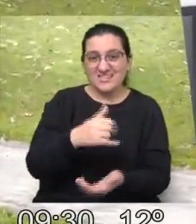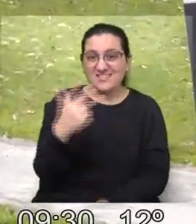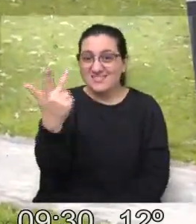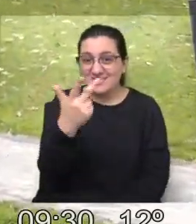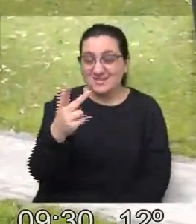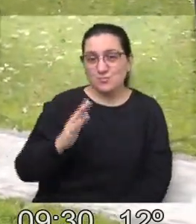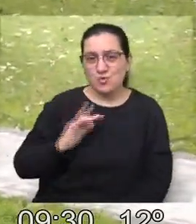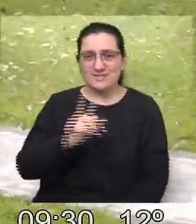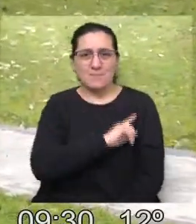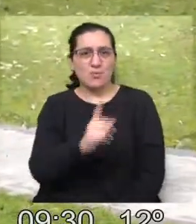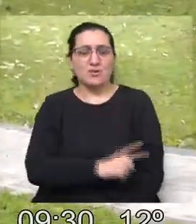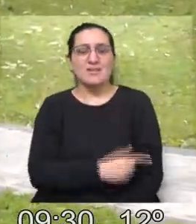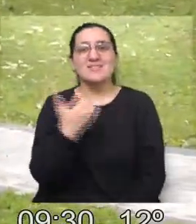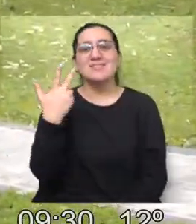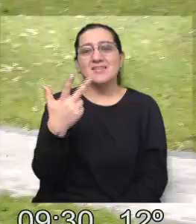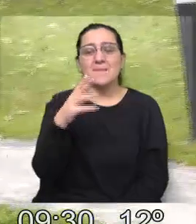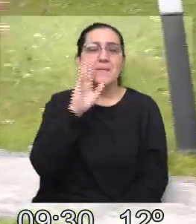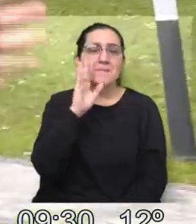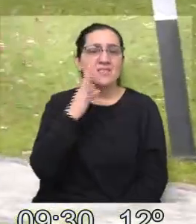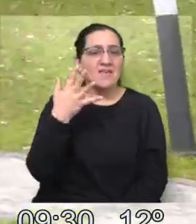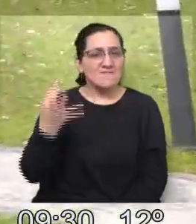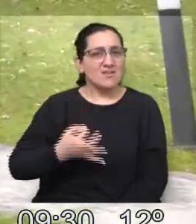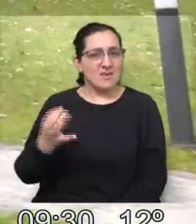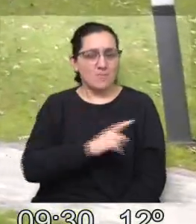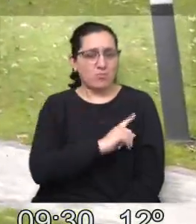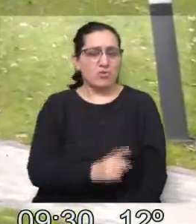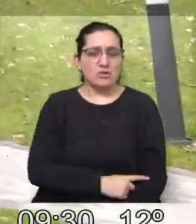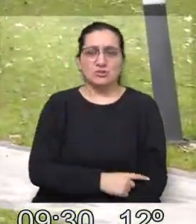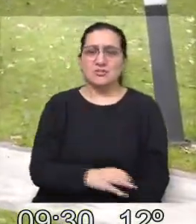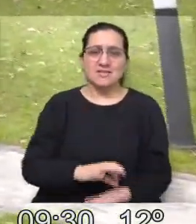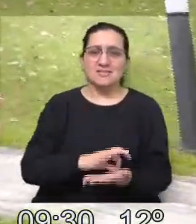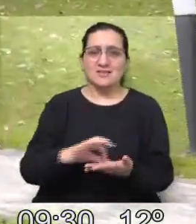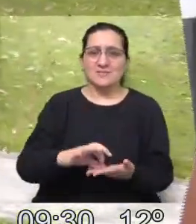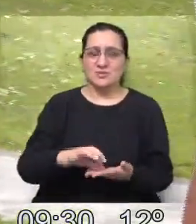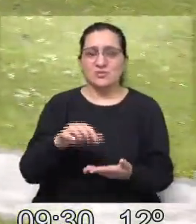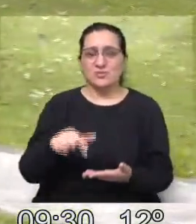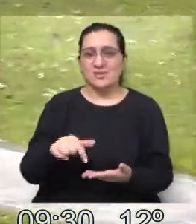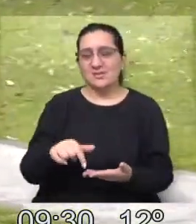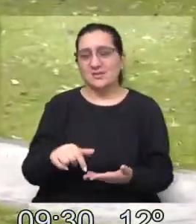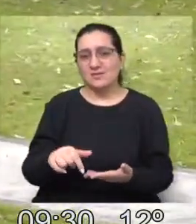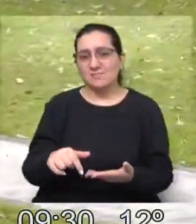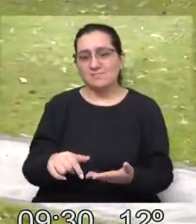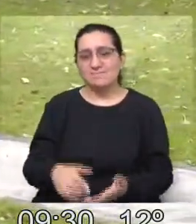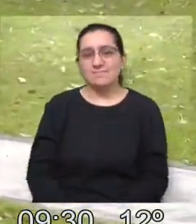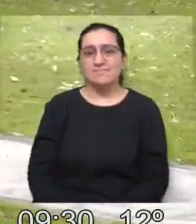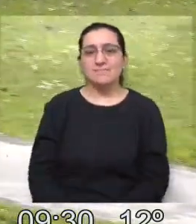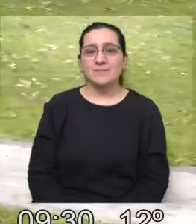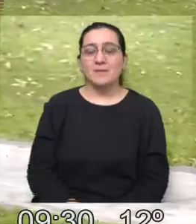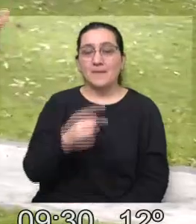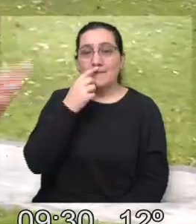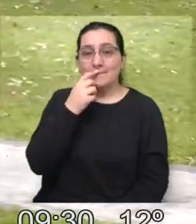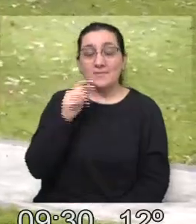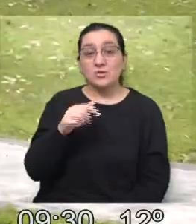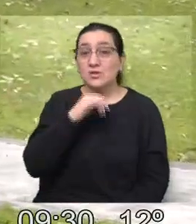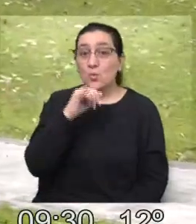mujeres empoderadas, tres madres realmente poderosas al servicio de esta nave que va y va. Esta nave, Flor, que te